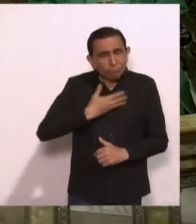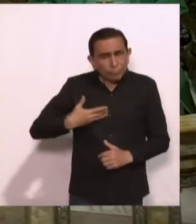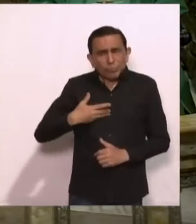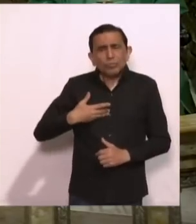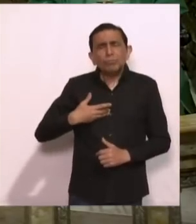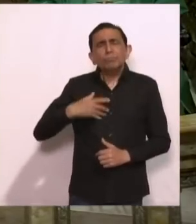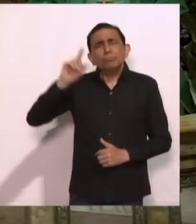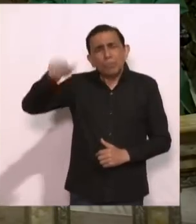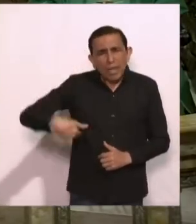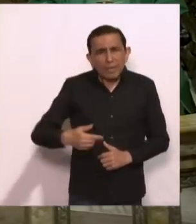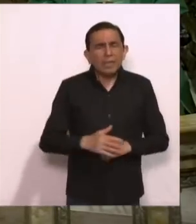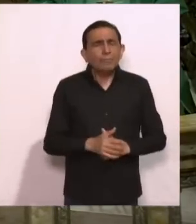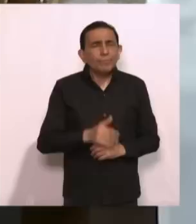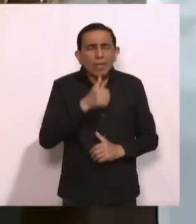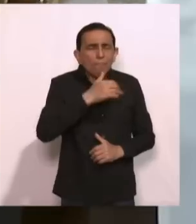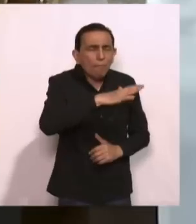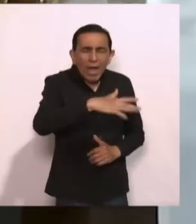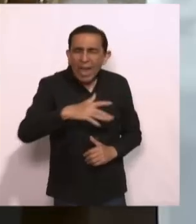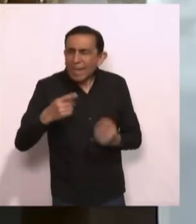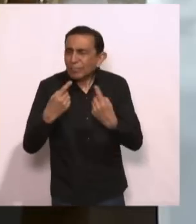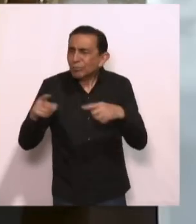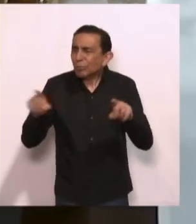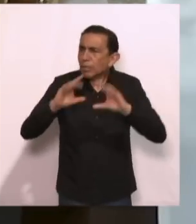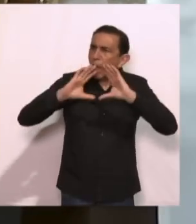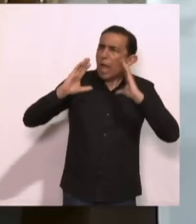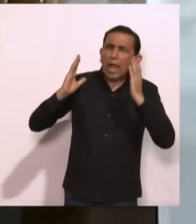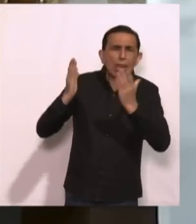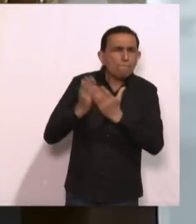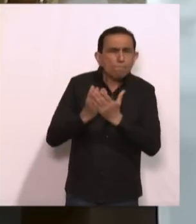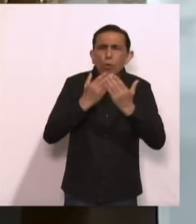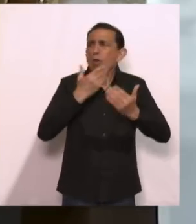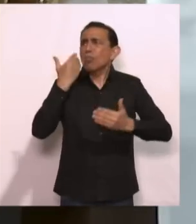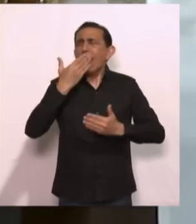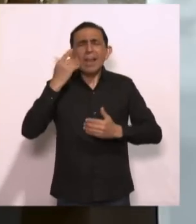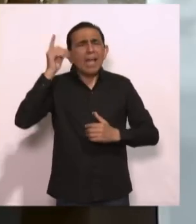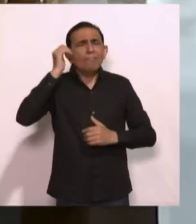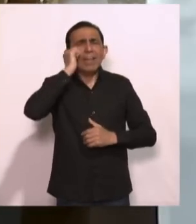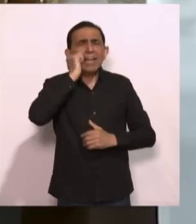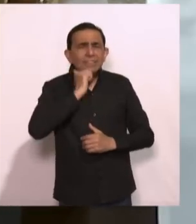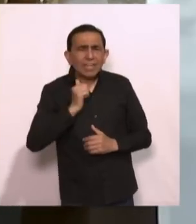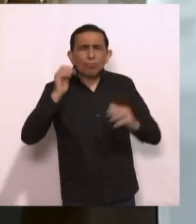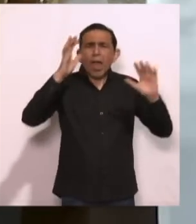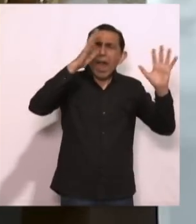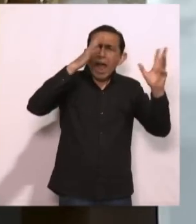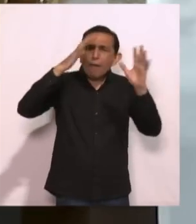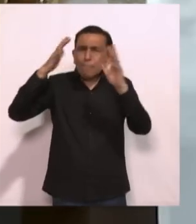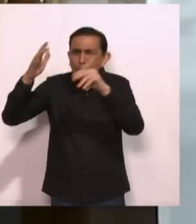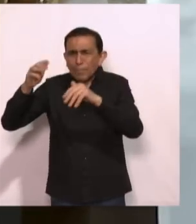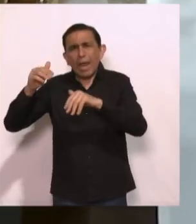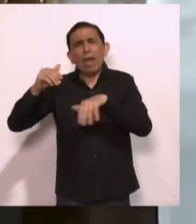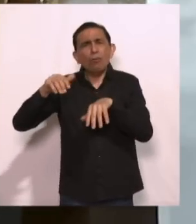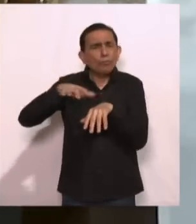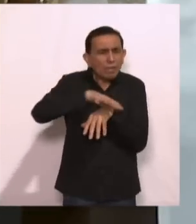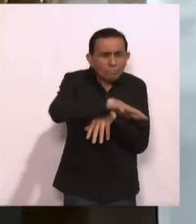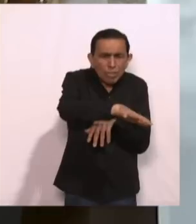Resuene el mar y todos los que hay en él, el mundo y todos sus habitantes. Aplaudan las corrientes del